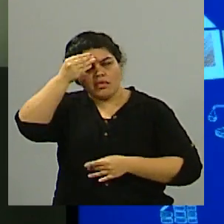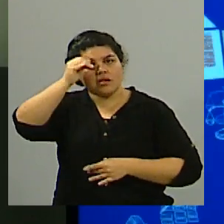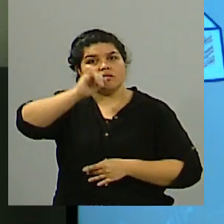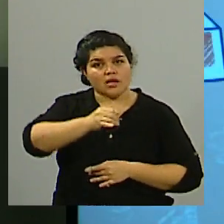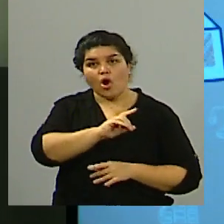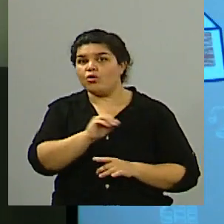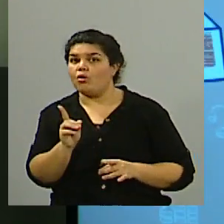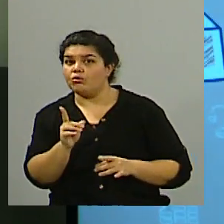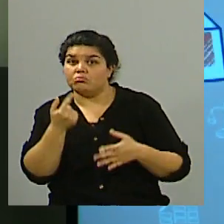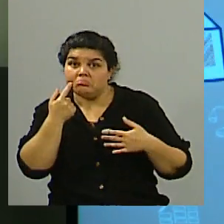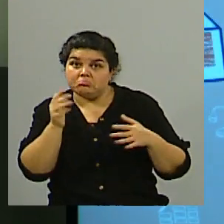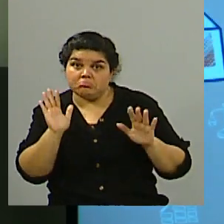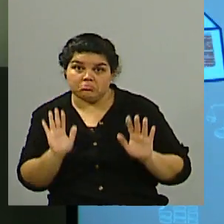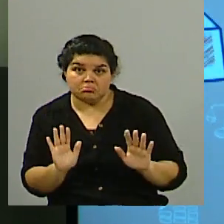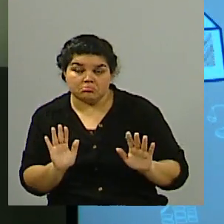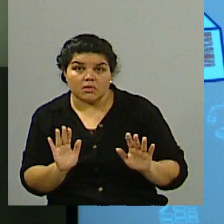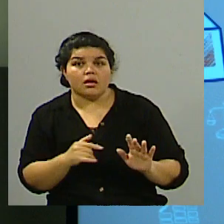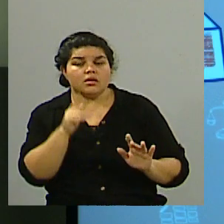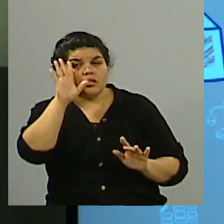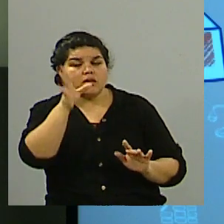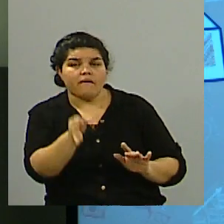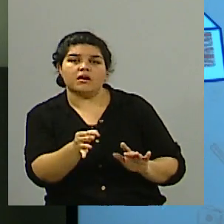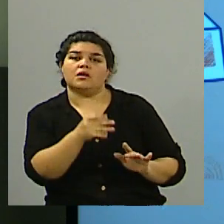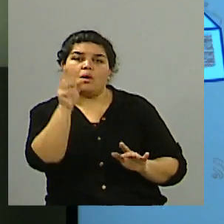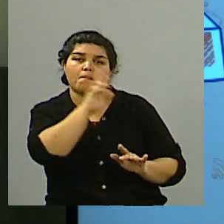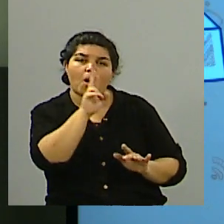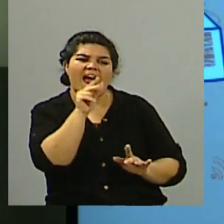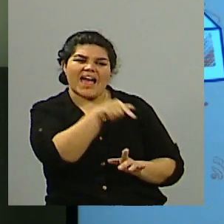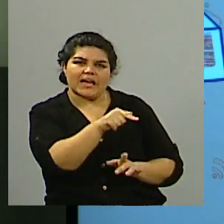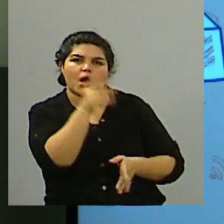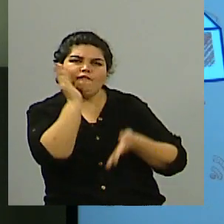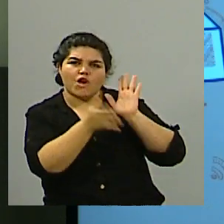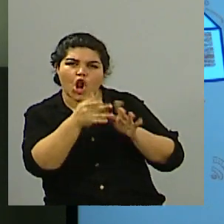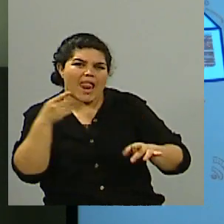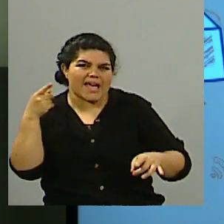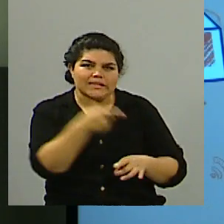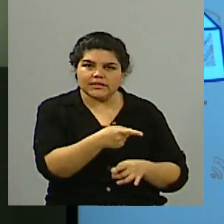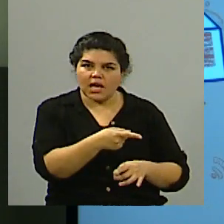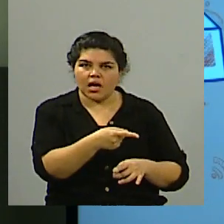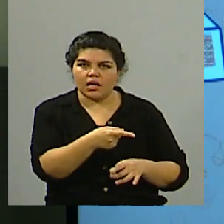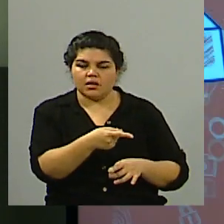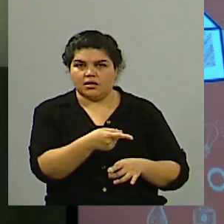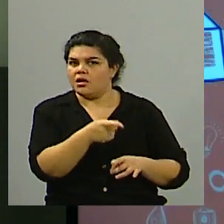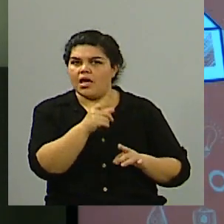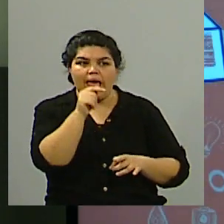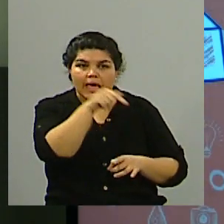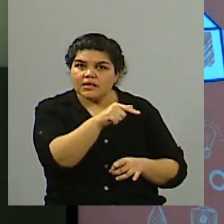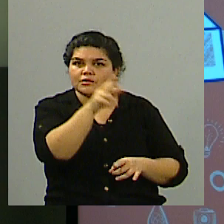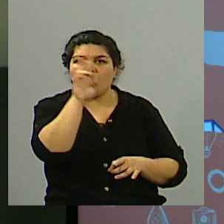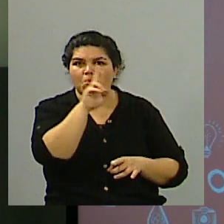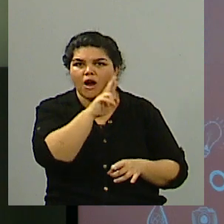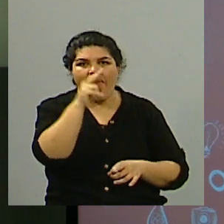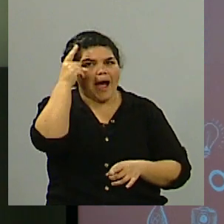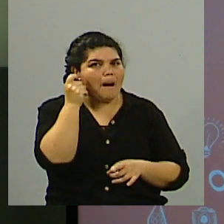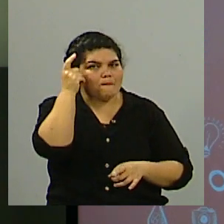digo, ante una situación en la cual las mujeres somos violentadas constantemente, pero en la cuestión de la